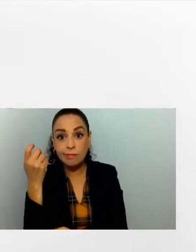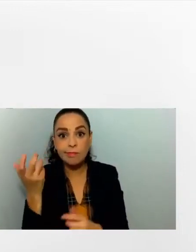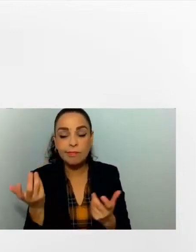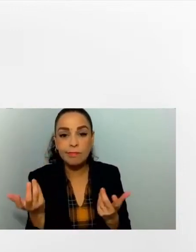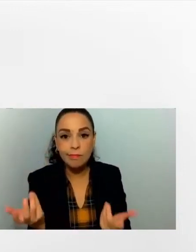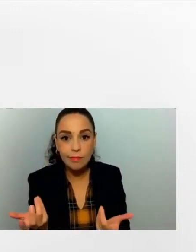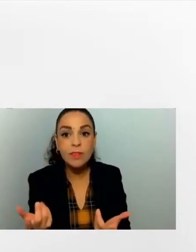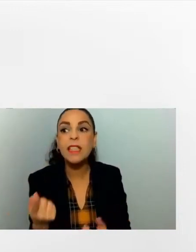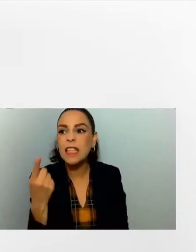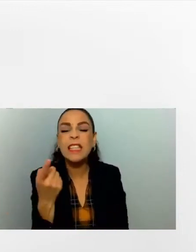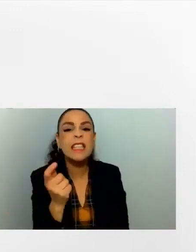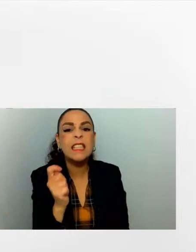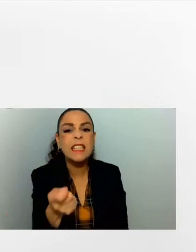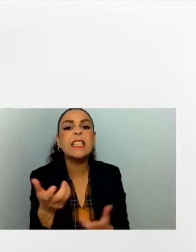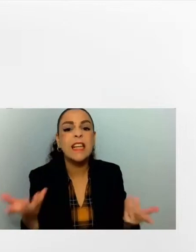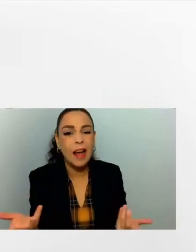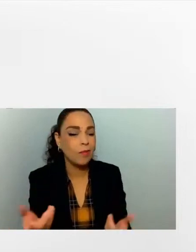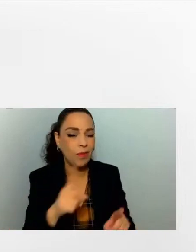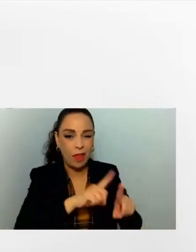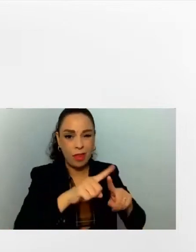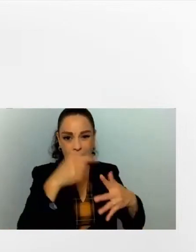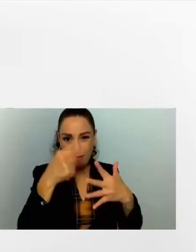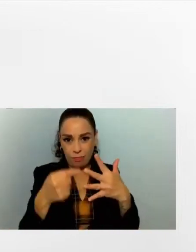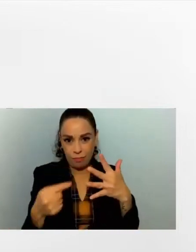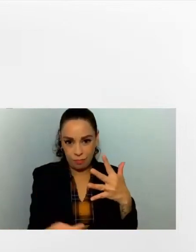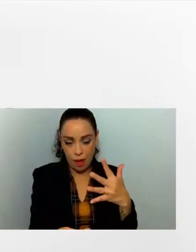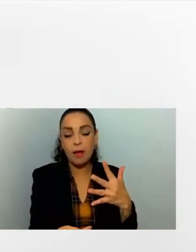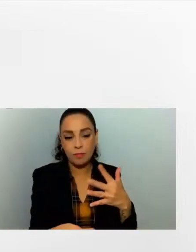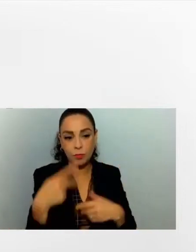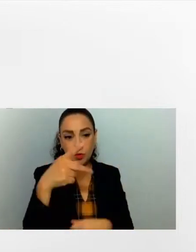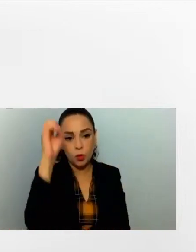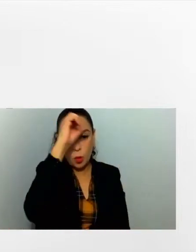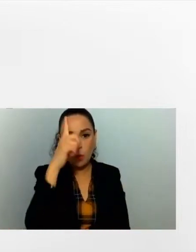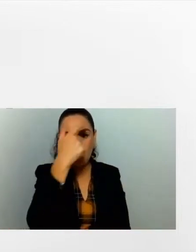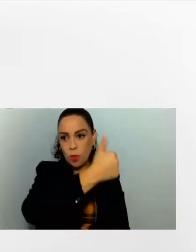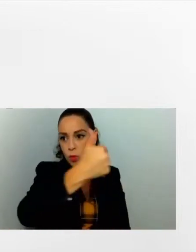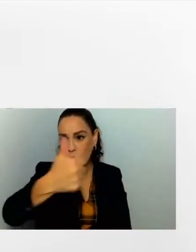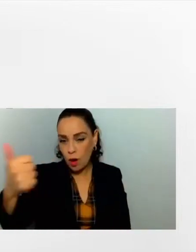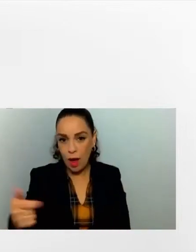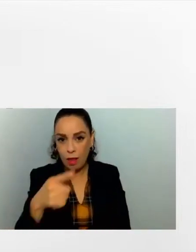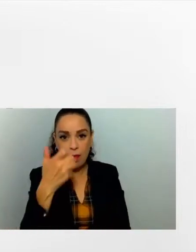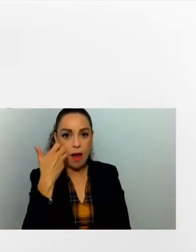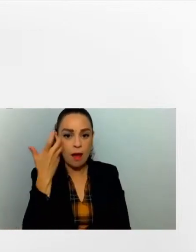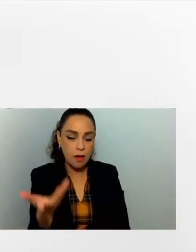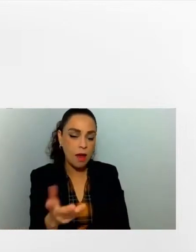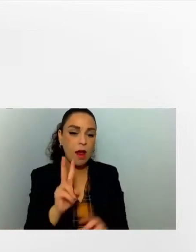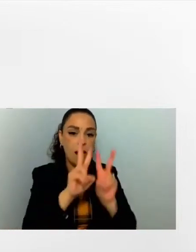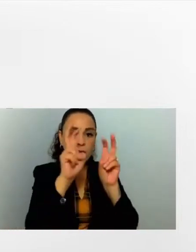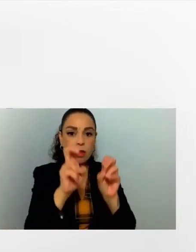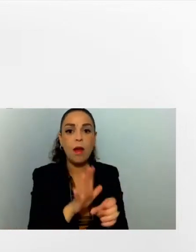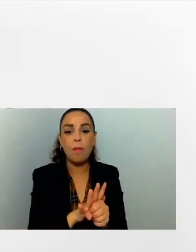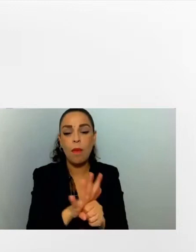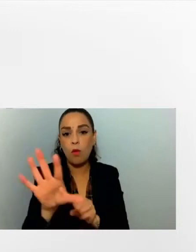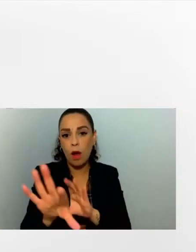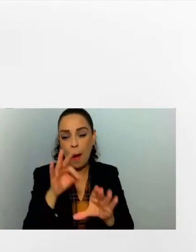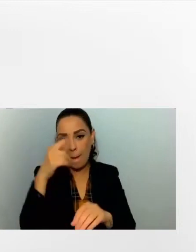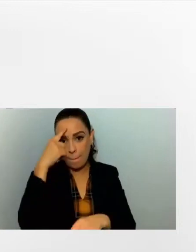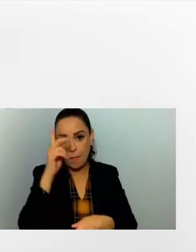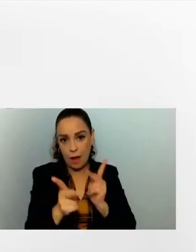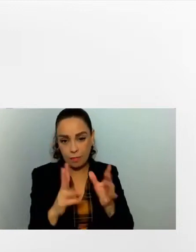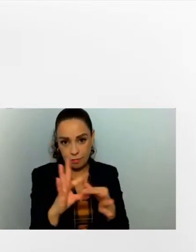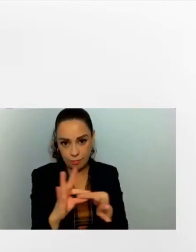lo dejo a criterio de ustedes, el tema que ustedes quieran tratar, y estamos